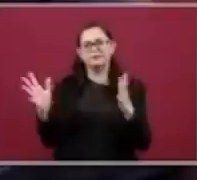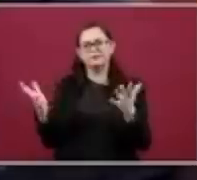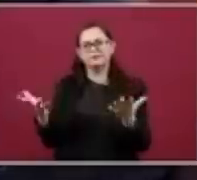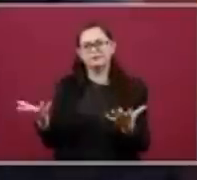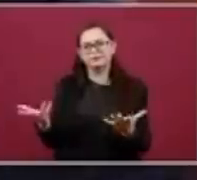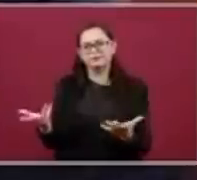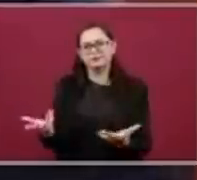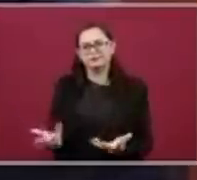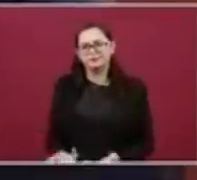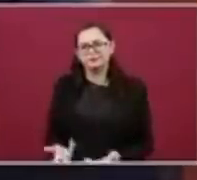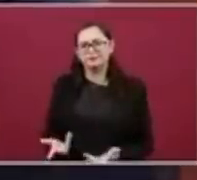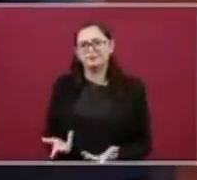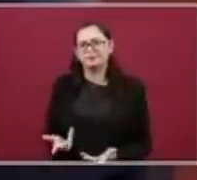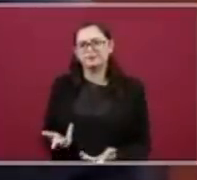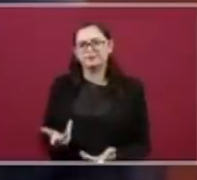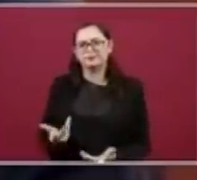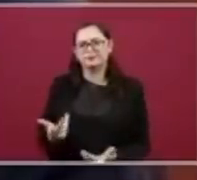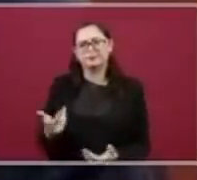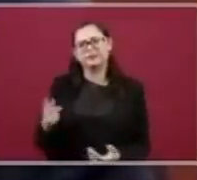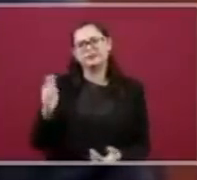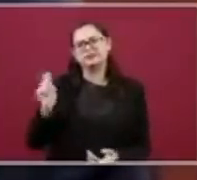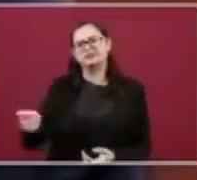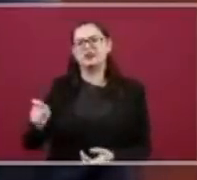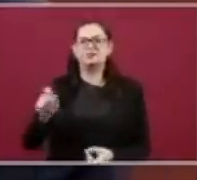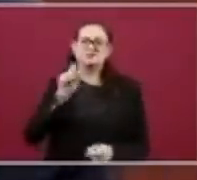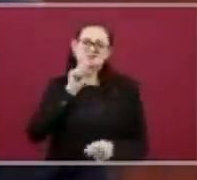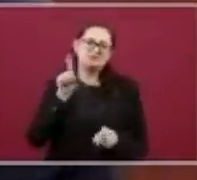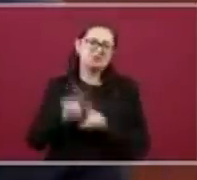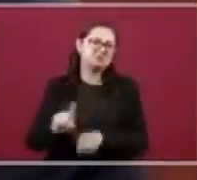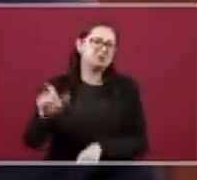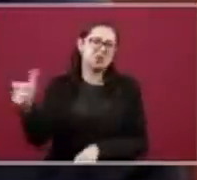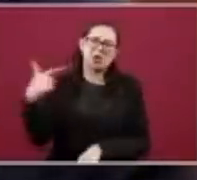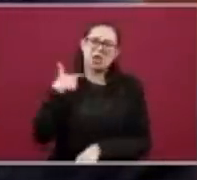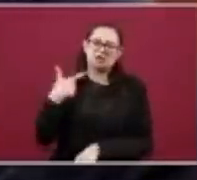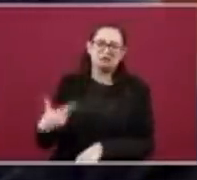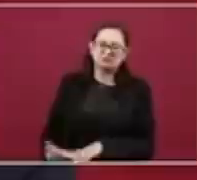es conservadurismo puro.